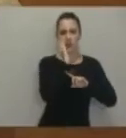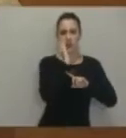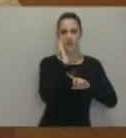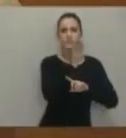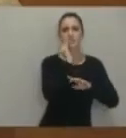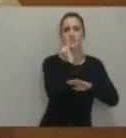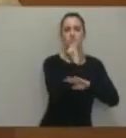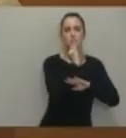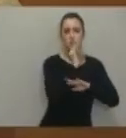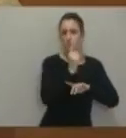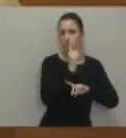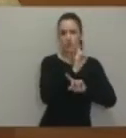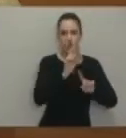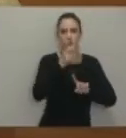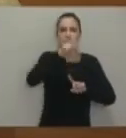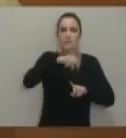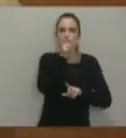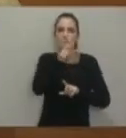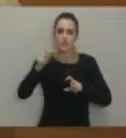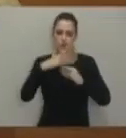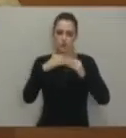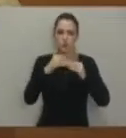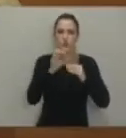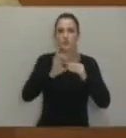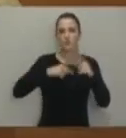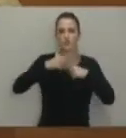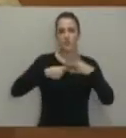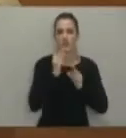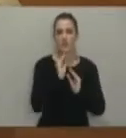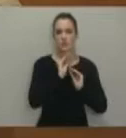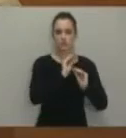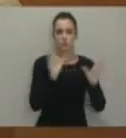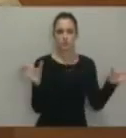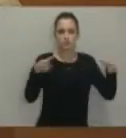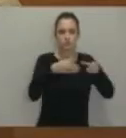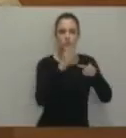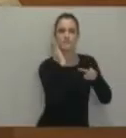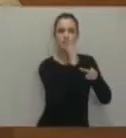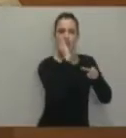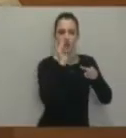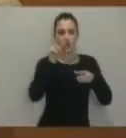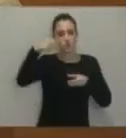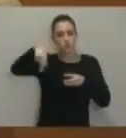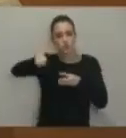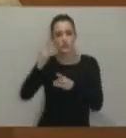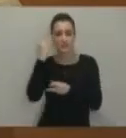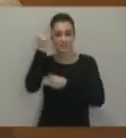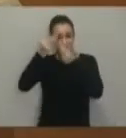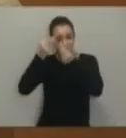los usuarios y a sus familias, que reflexionen sobre esto y que cambien